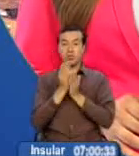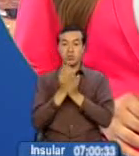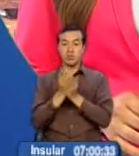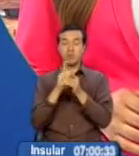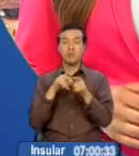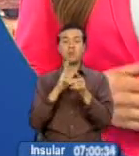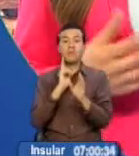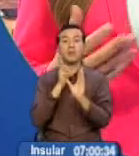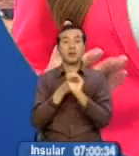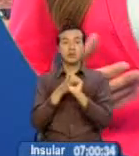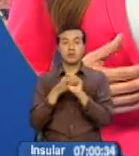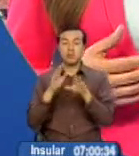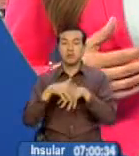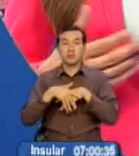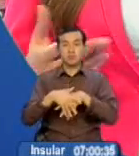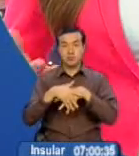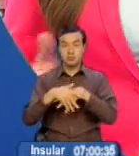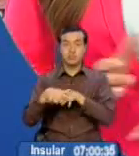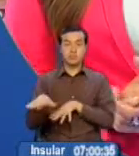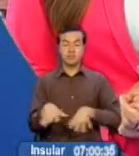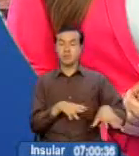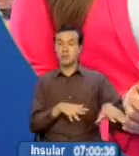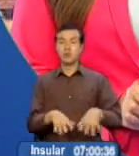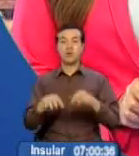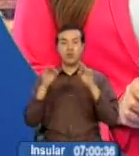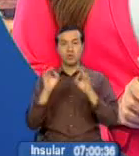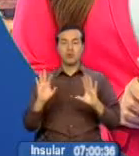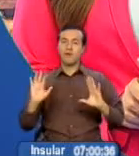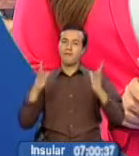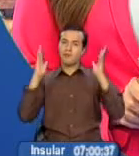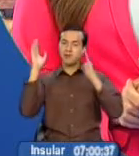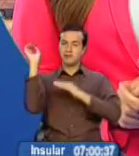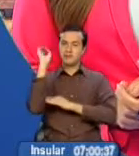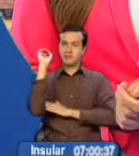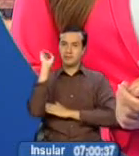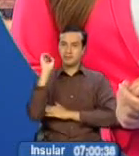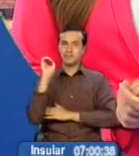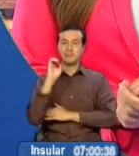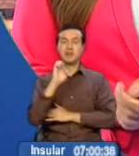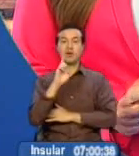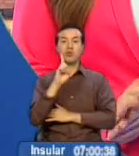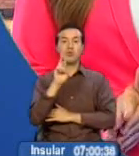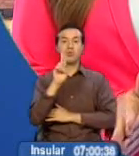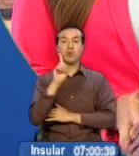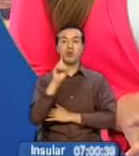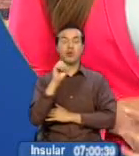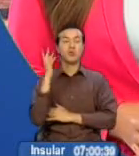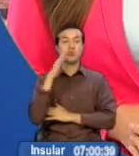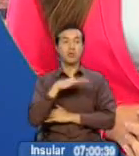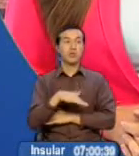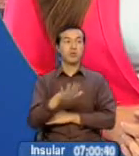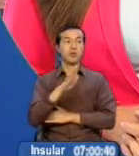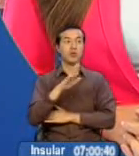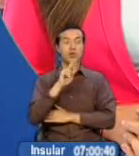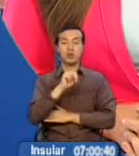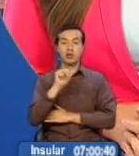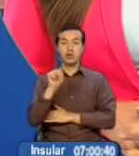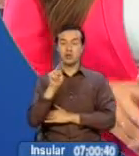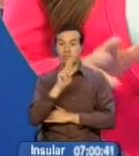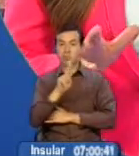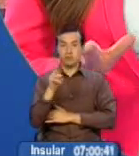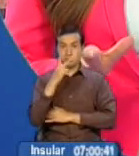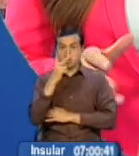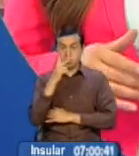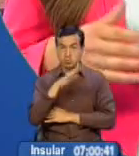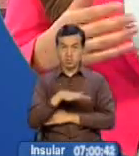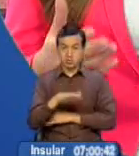participar de estos desfiles y de estas actividades a propósito de las fiestas octubrinas. Y Eduardo Córdoba está en el Boulevard de las Naciones Unidas, así que si usted